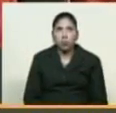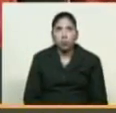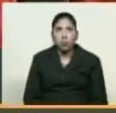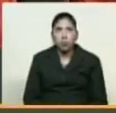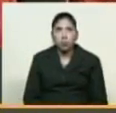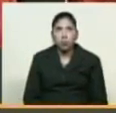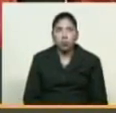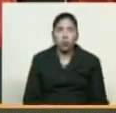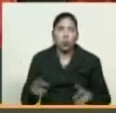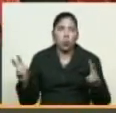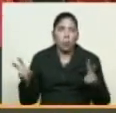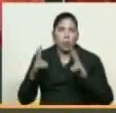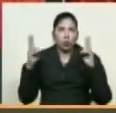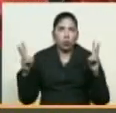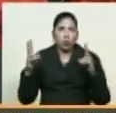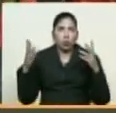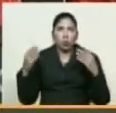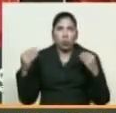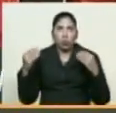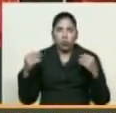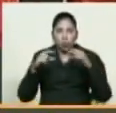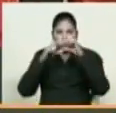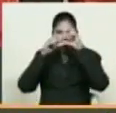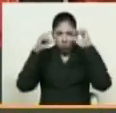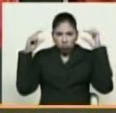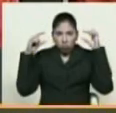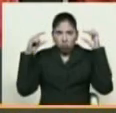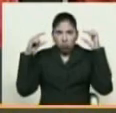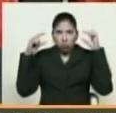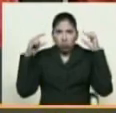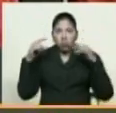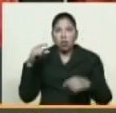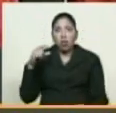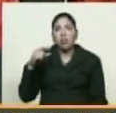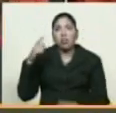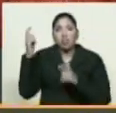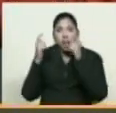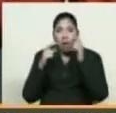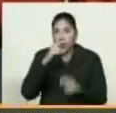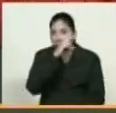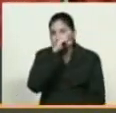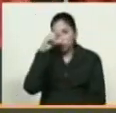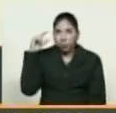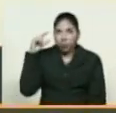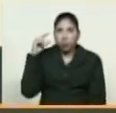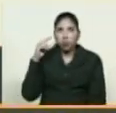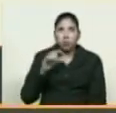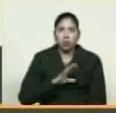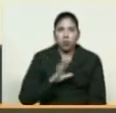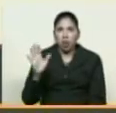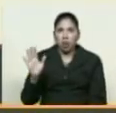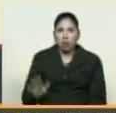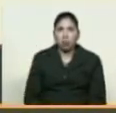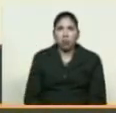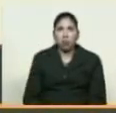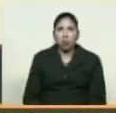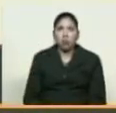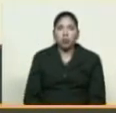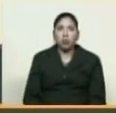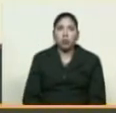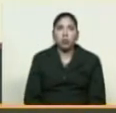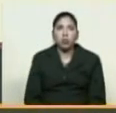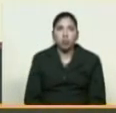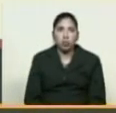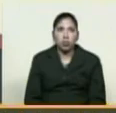de victorias, tantas victorias. Mira, ahí están los ojitos de Chávez. Los ojitos de Chávez son impelables. Que vaya a votar, vas a votar por los hitos de